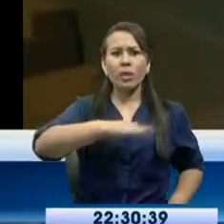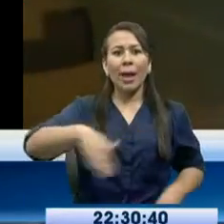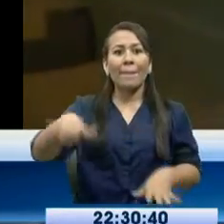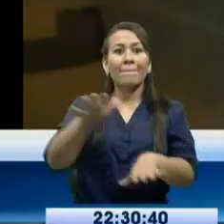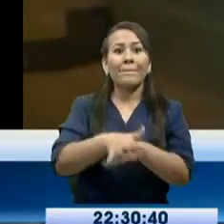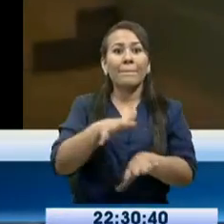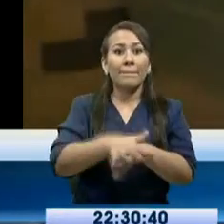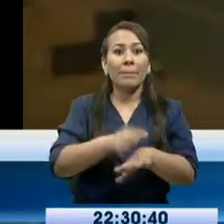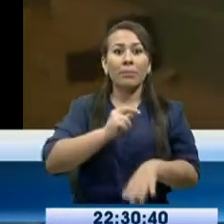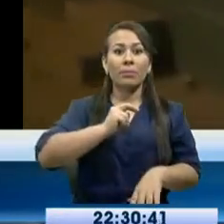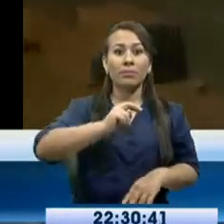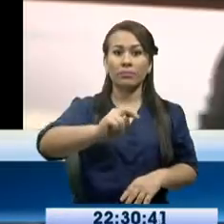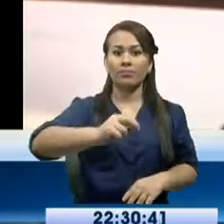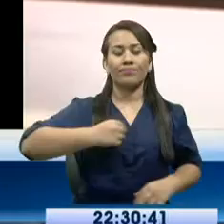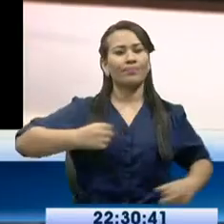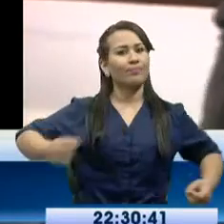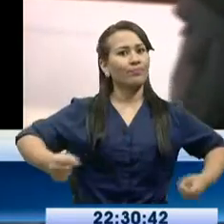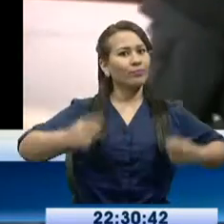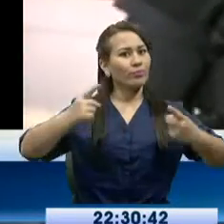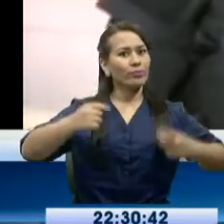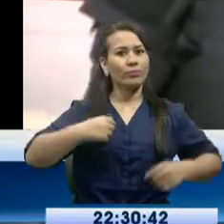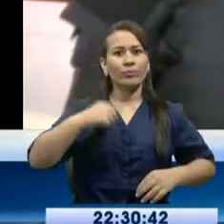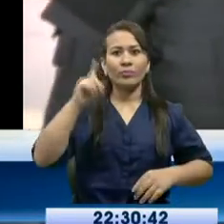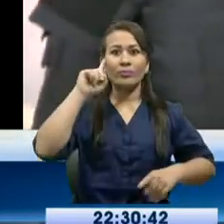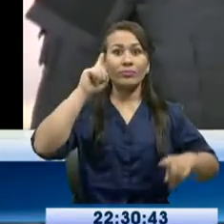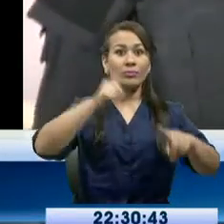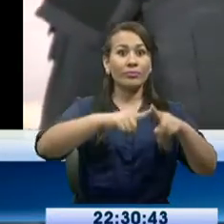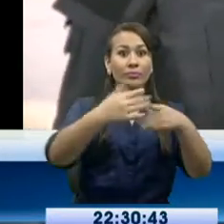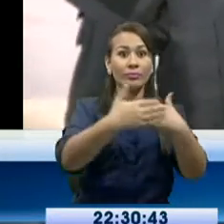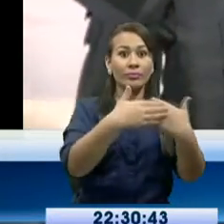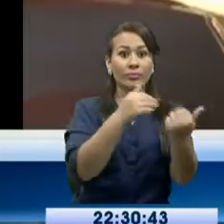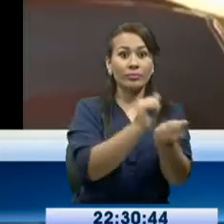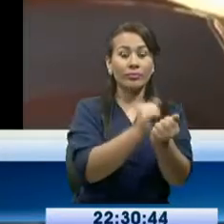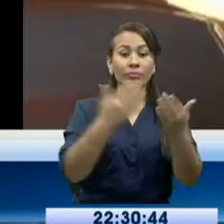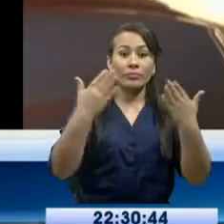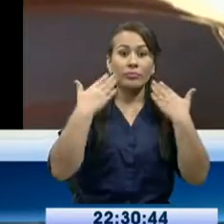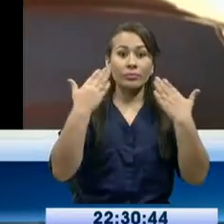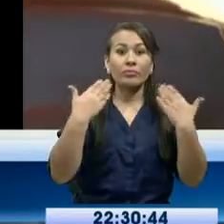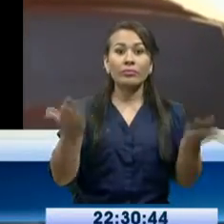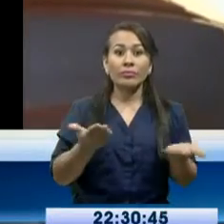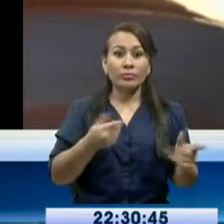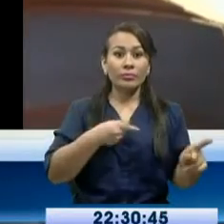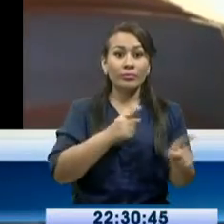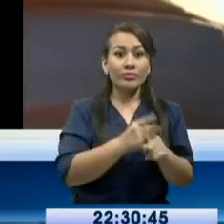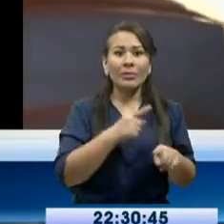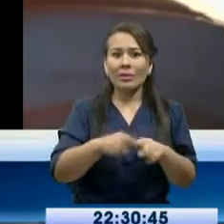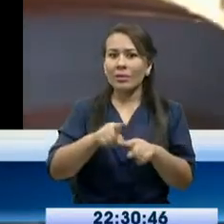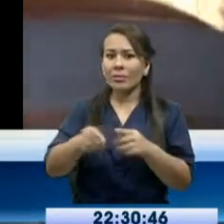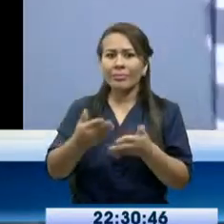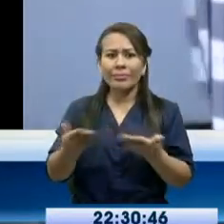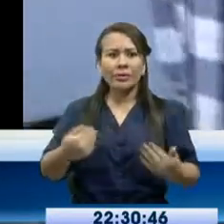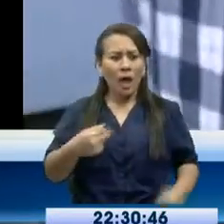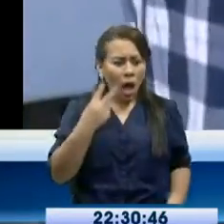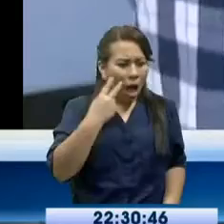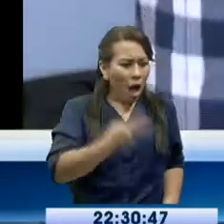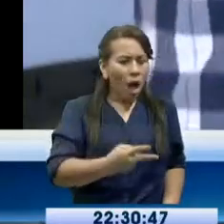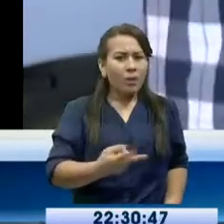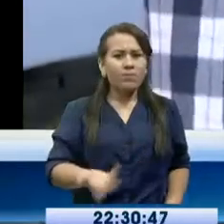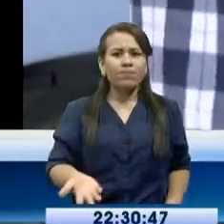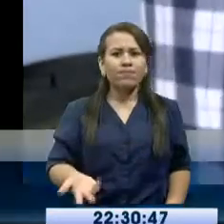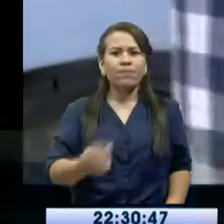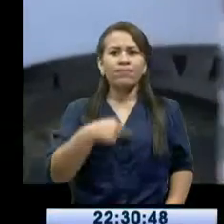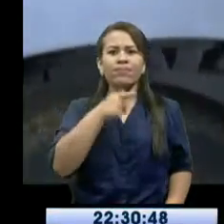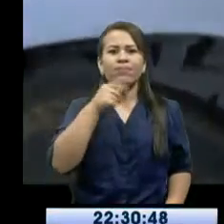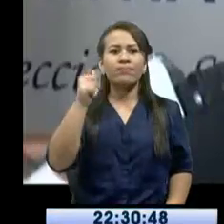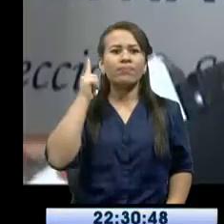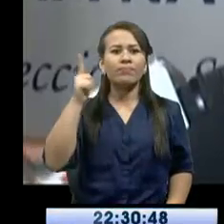Machala. La acción policial se extendió hasta el centro carcelario de Guayaquil, donde se encontraron varios indicios en poder de los supuestos cabecillas